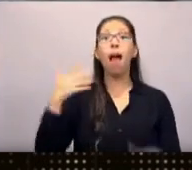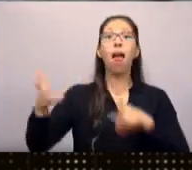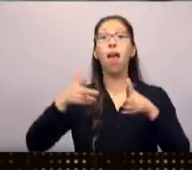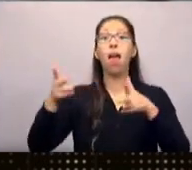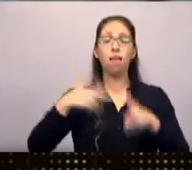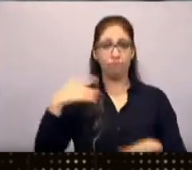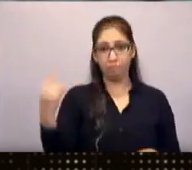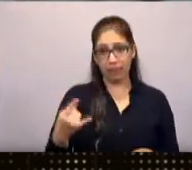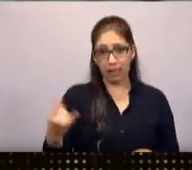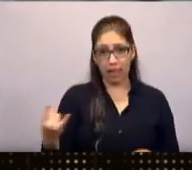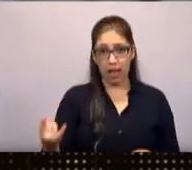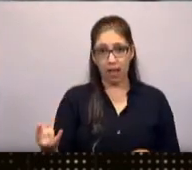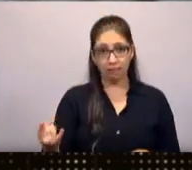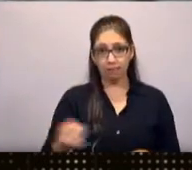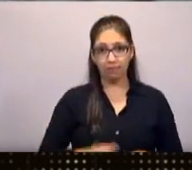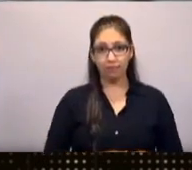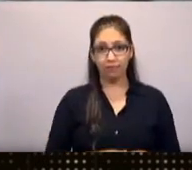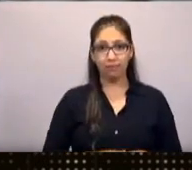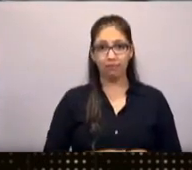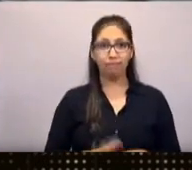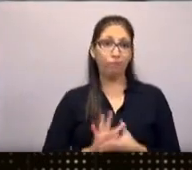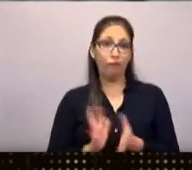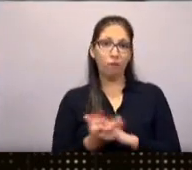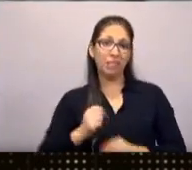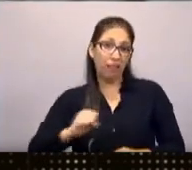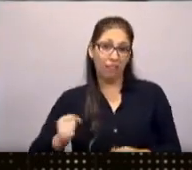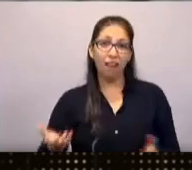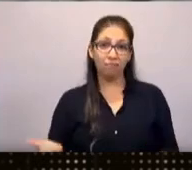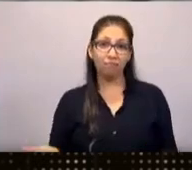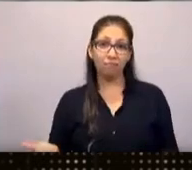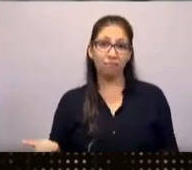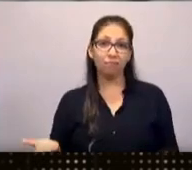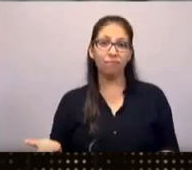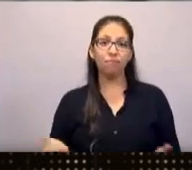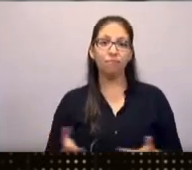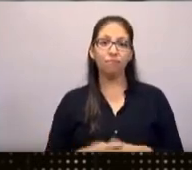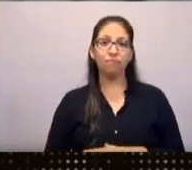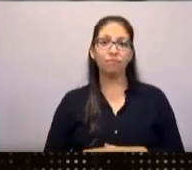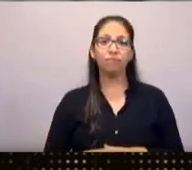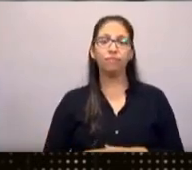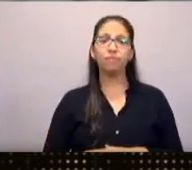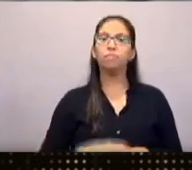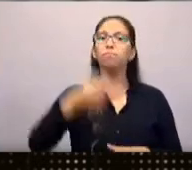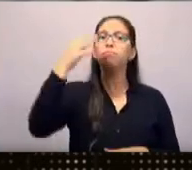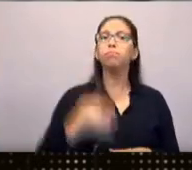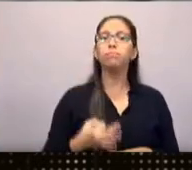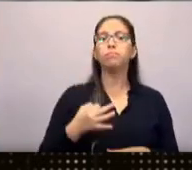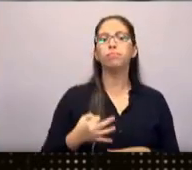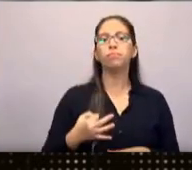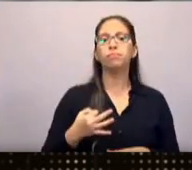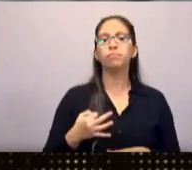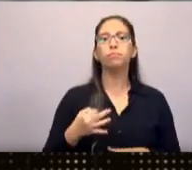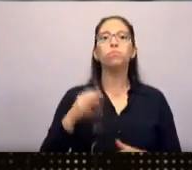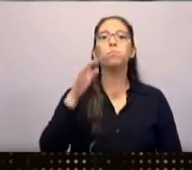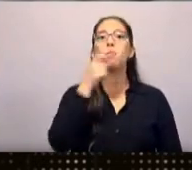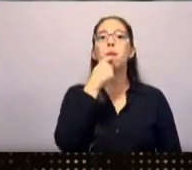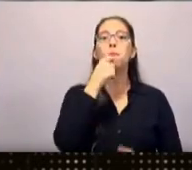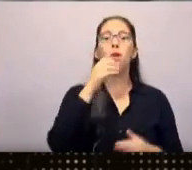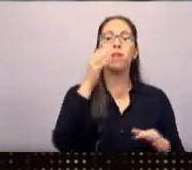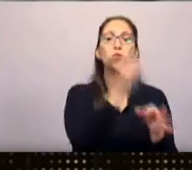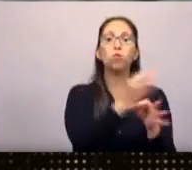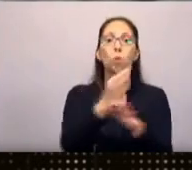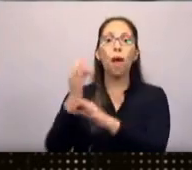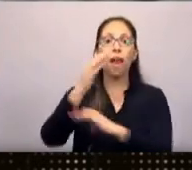fue un engaño que fue una estafa fue una estafa particularmente con la cuestión de la infraestructura